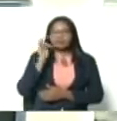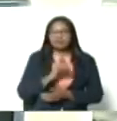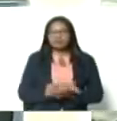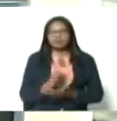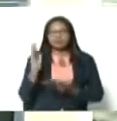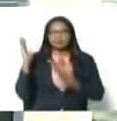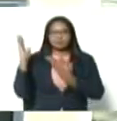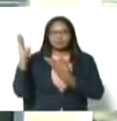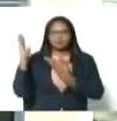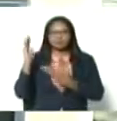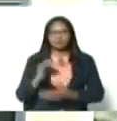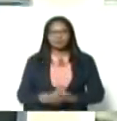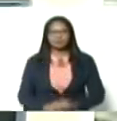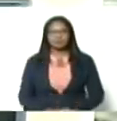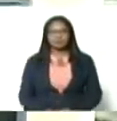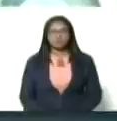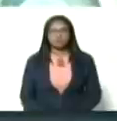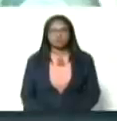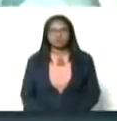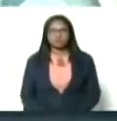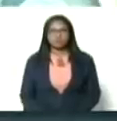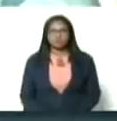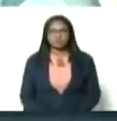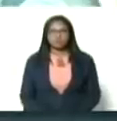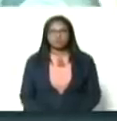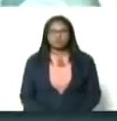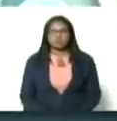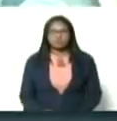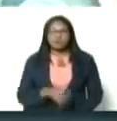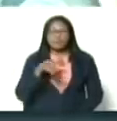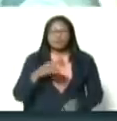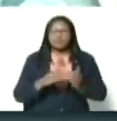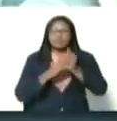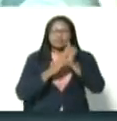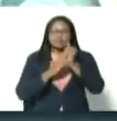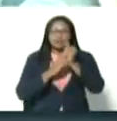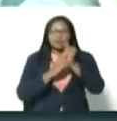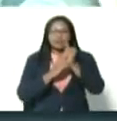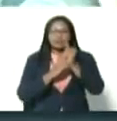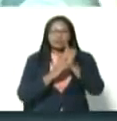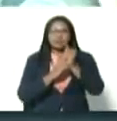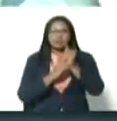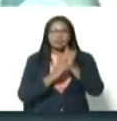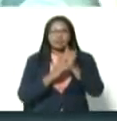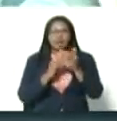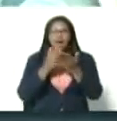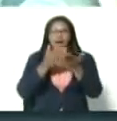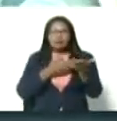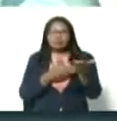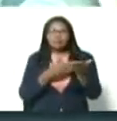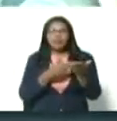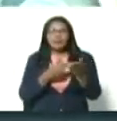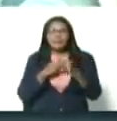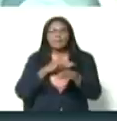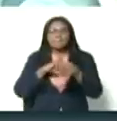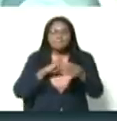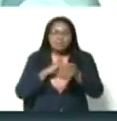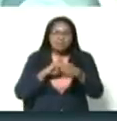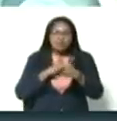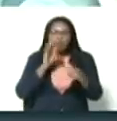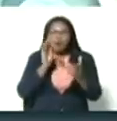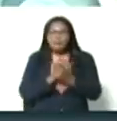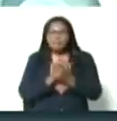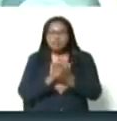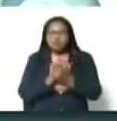Ramonet, y del dirigente de izquierda, exministro y gran compañero